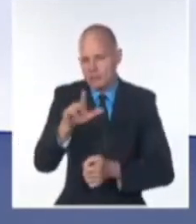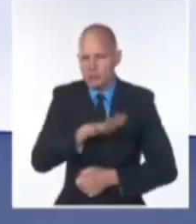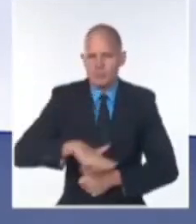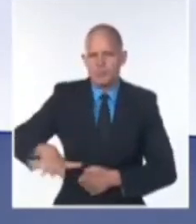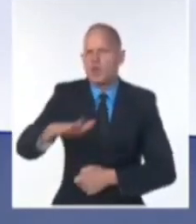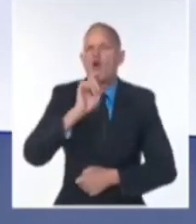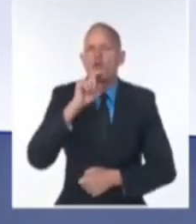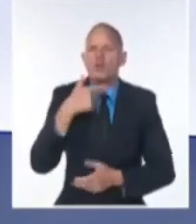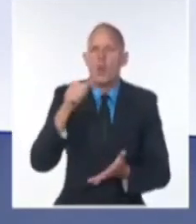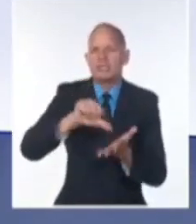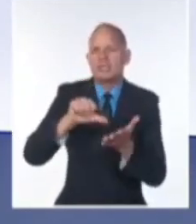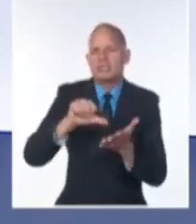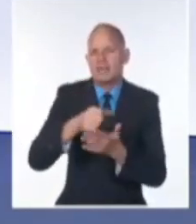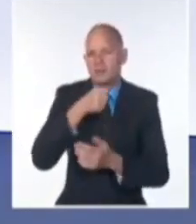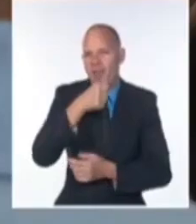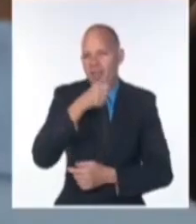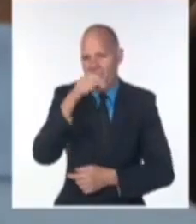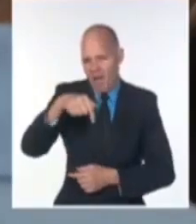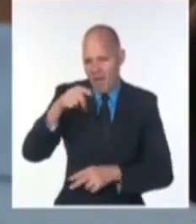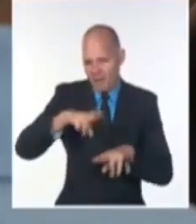Prensa Internacional en La Habana.